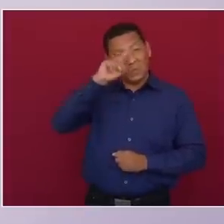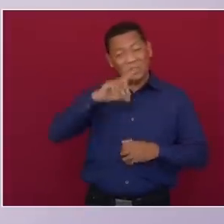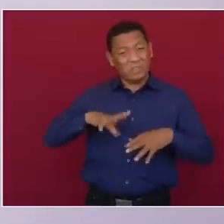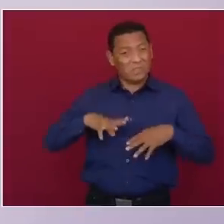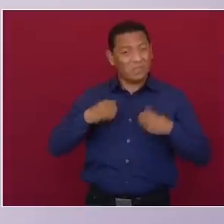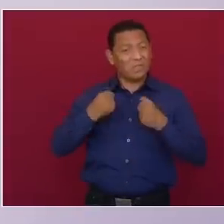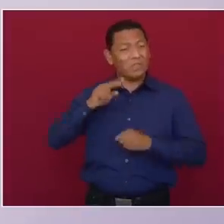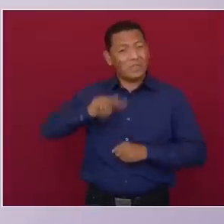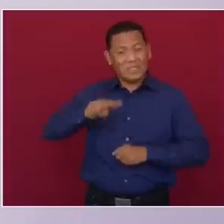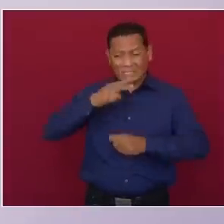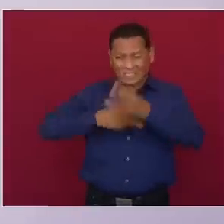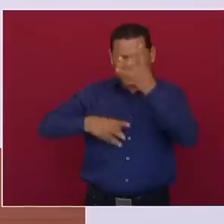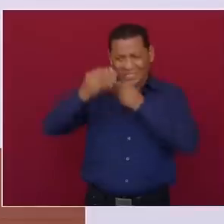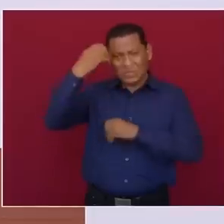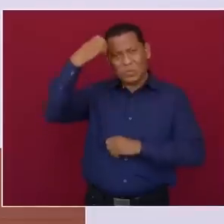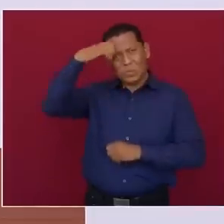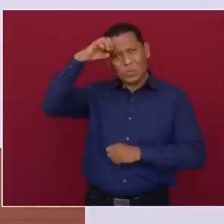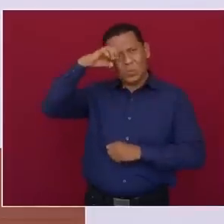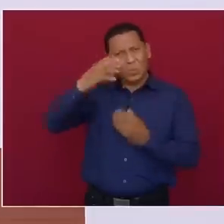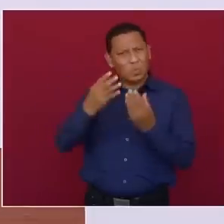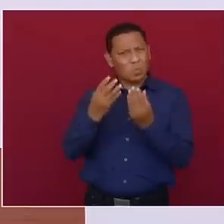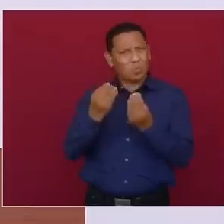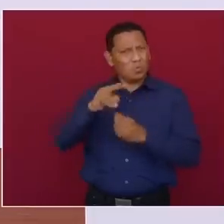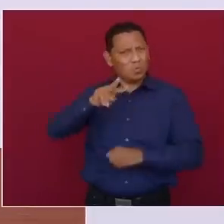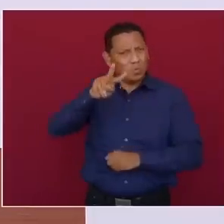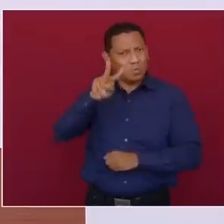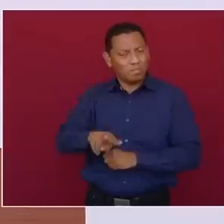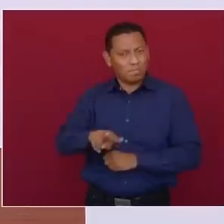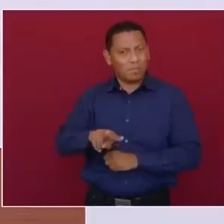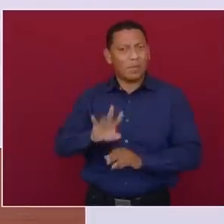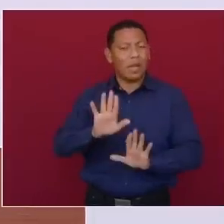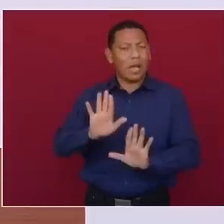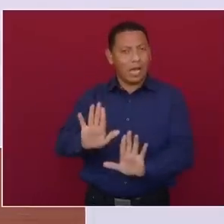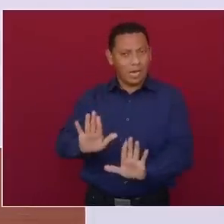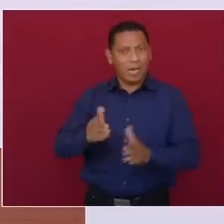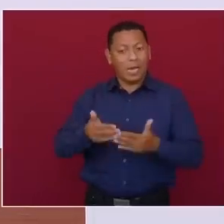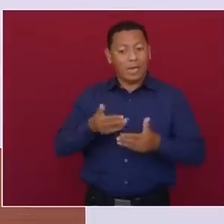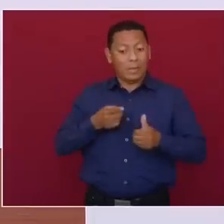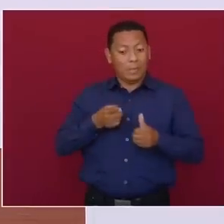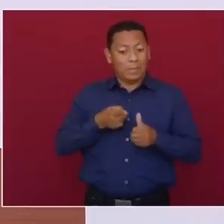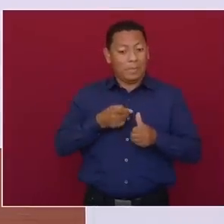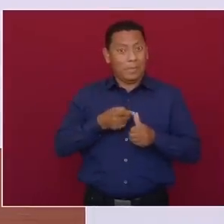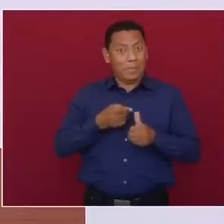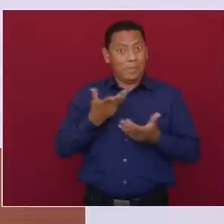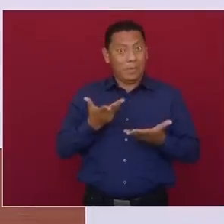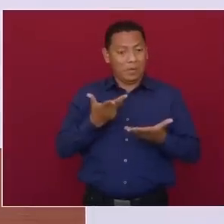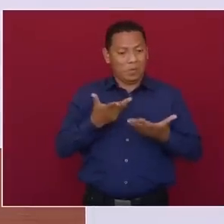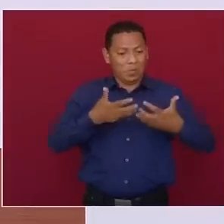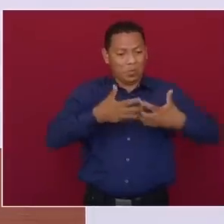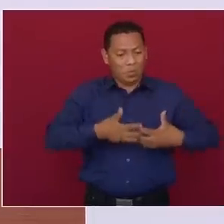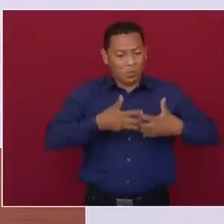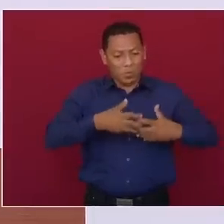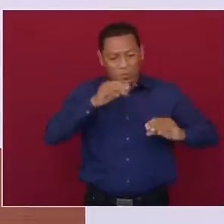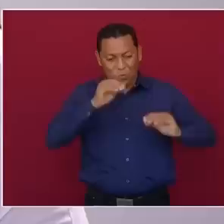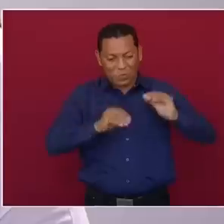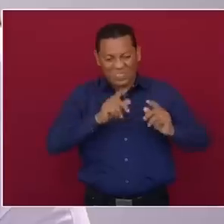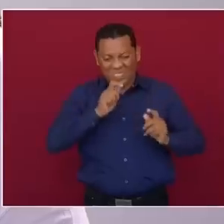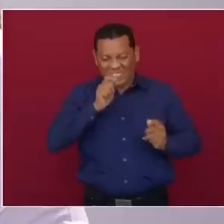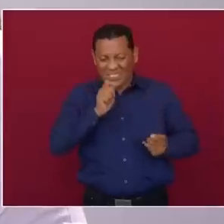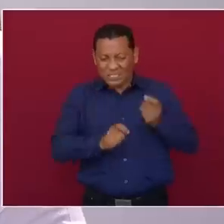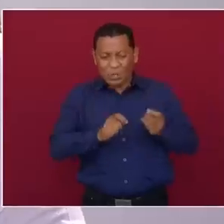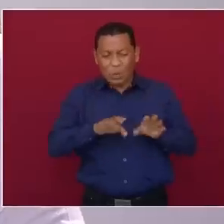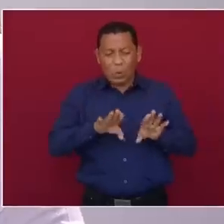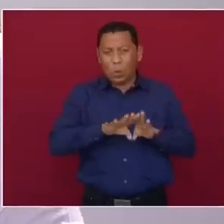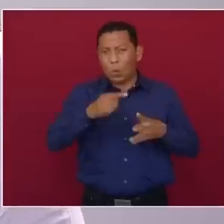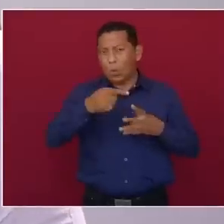espléndida experiencia. Primero, tuvimos que determinar qué tipo de refinería necesitábamos